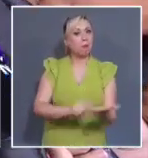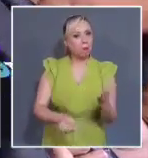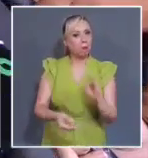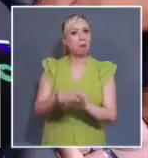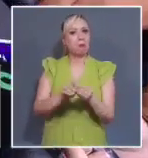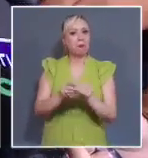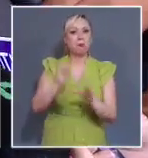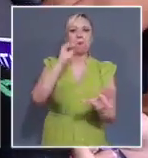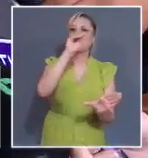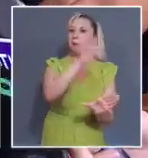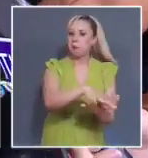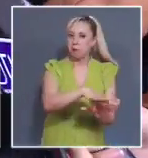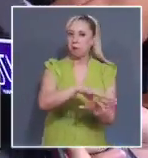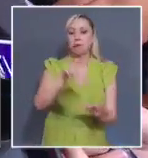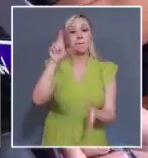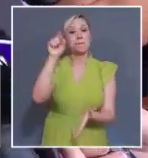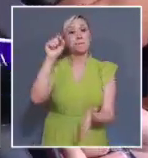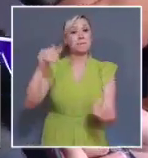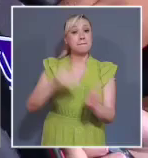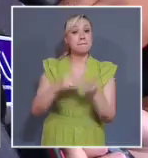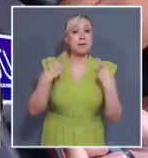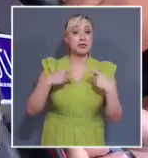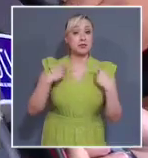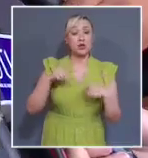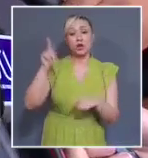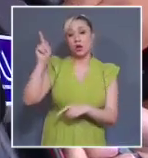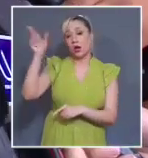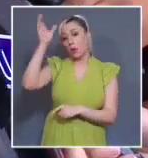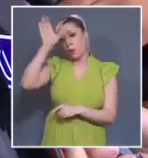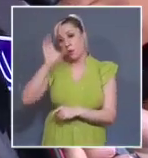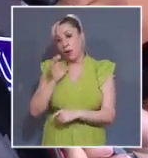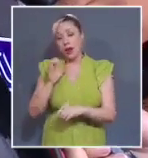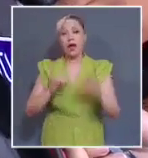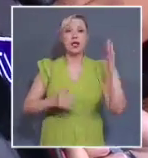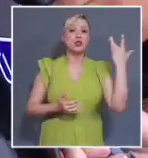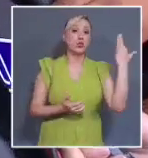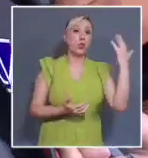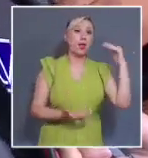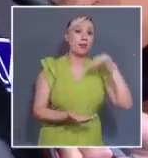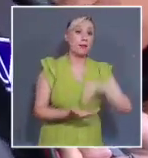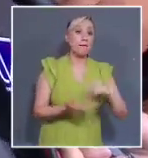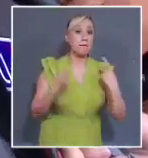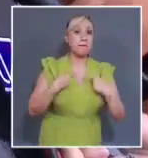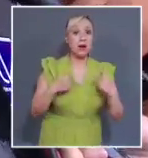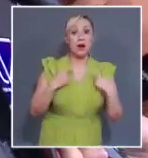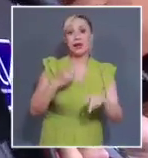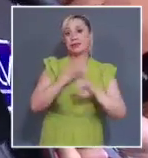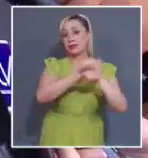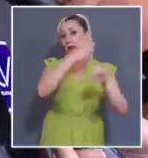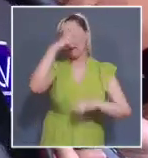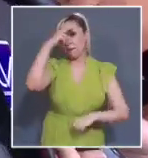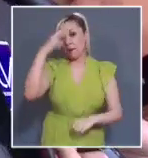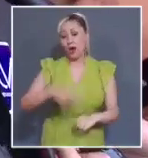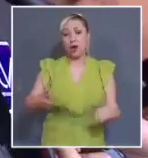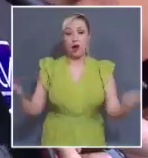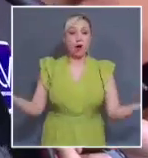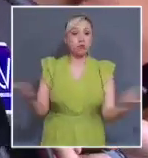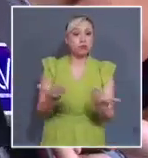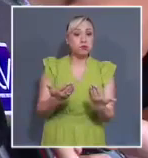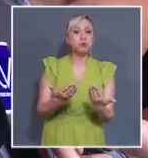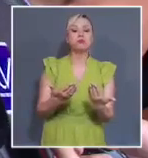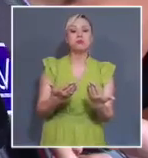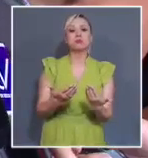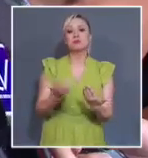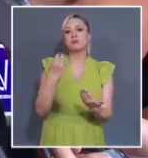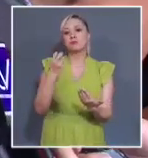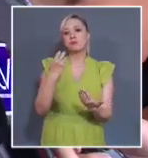de 20,000 personas en Coahuila y más de 50,000 personas en el Estado de México que potencialmente podrían ejercer